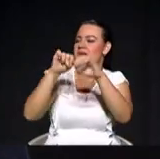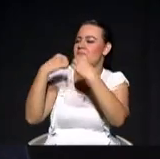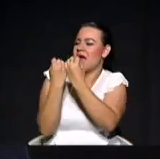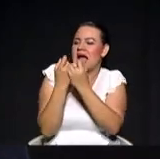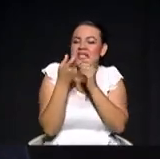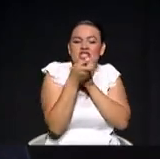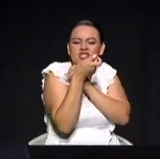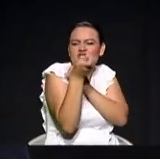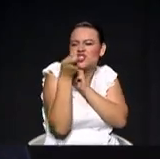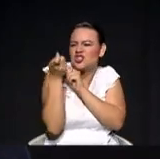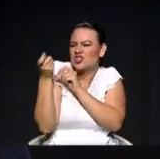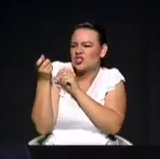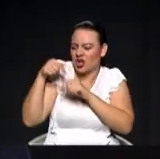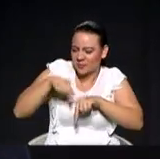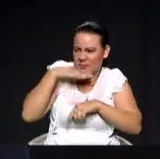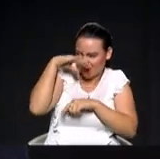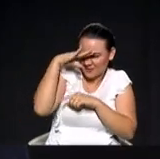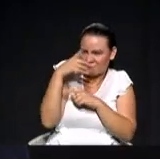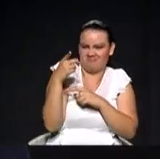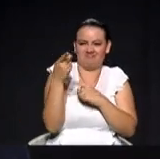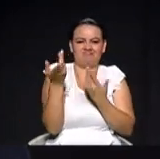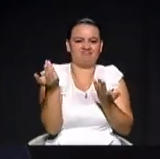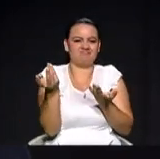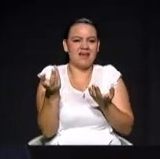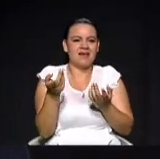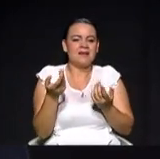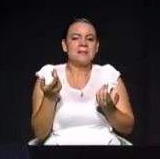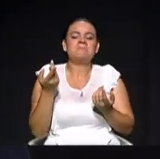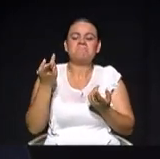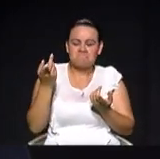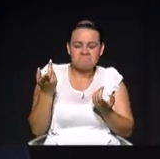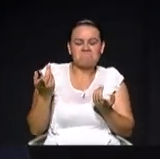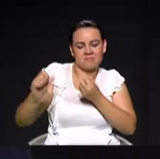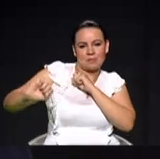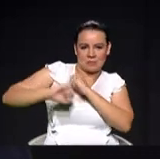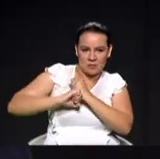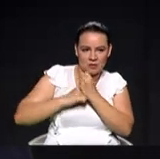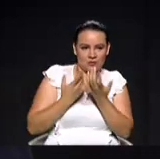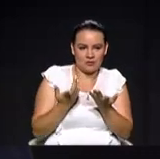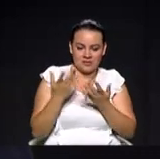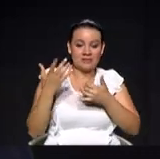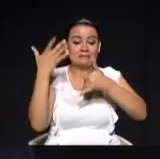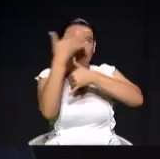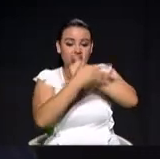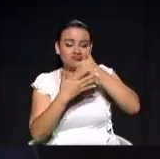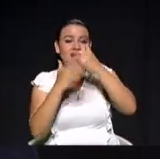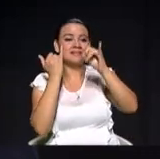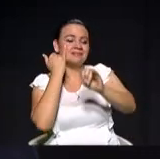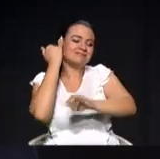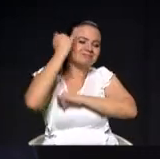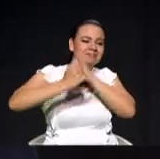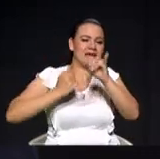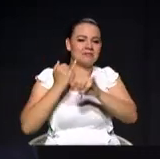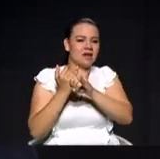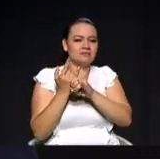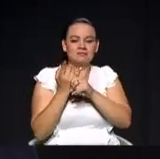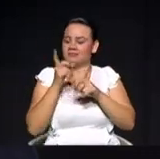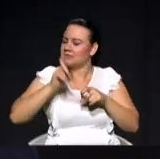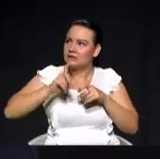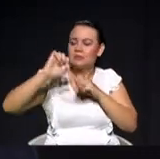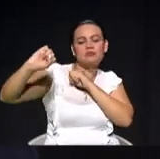vecinos desde el desde lo local lo nacional y lo internacional que necesitamos un apoyo